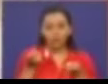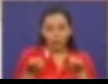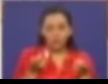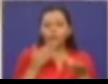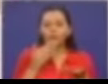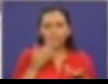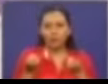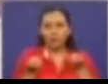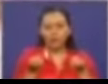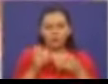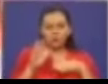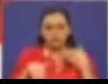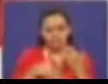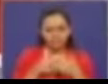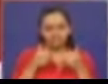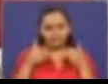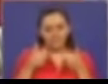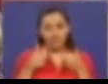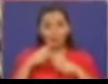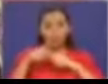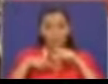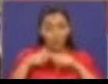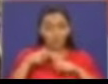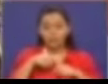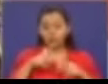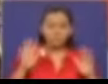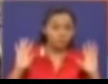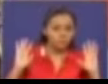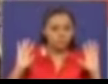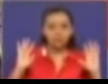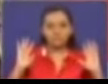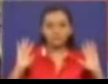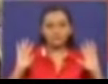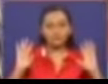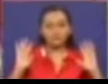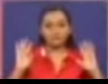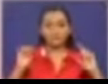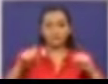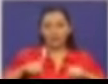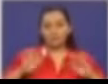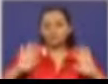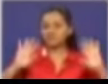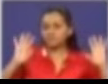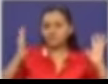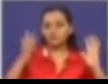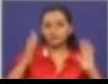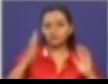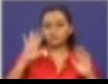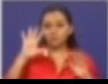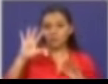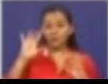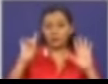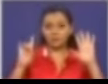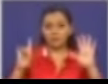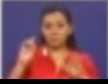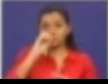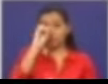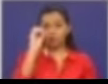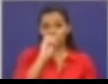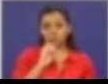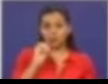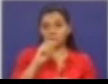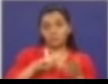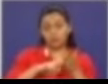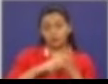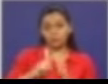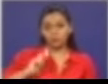dijimos, esto normalmente, este 56% de gasto corriente, son sueldos y